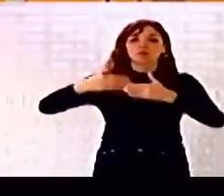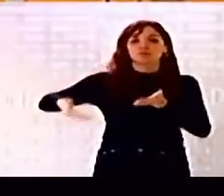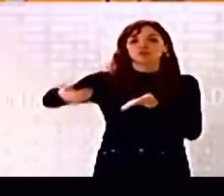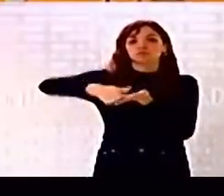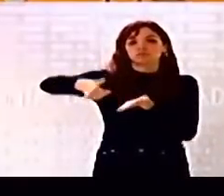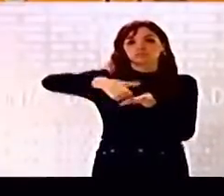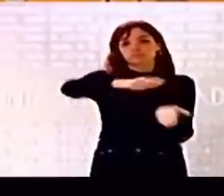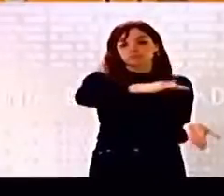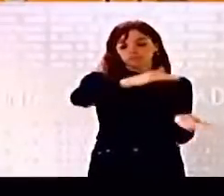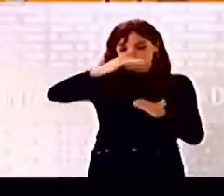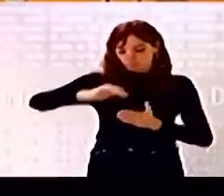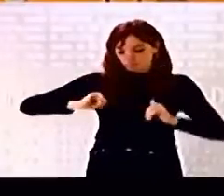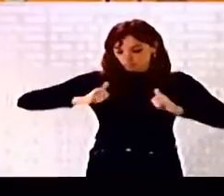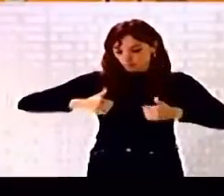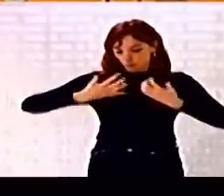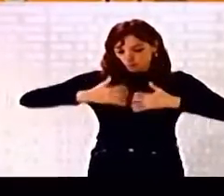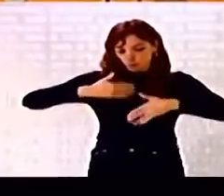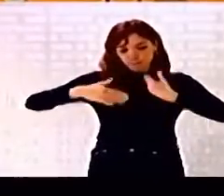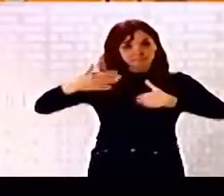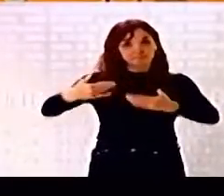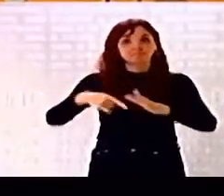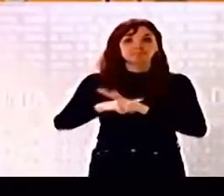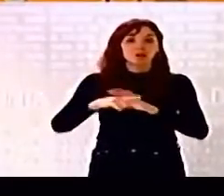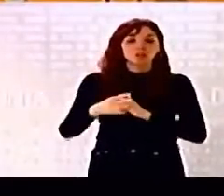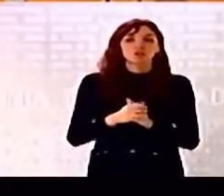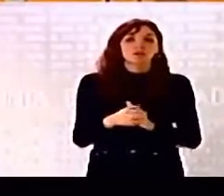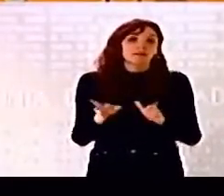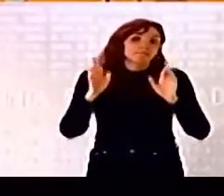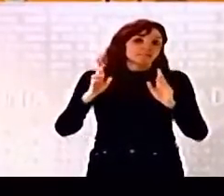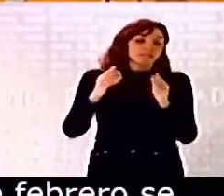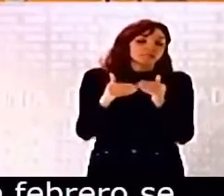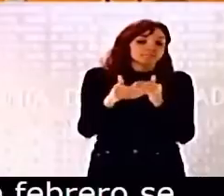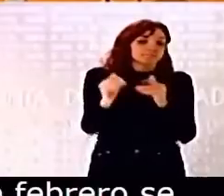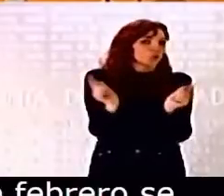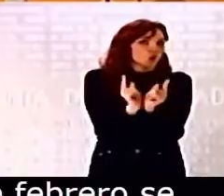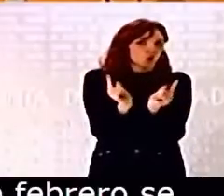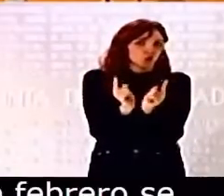solicitudes y empezará a funcionar la maquinaria. Esperamos responder en el menor tiempo posible.